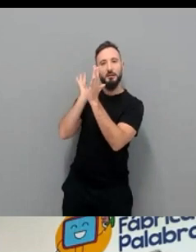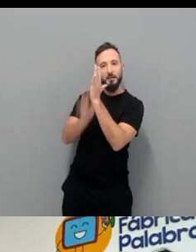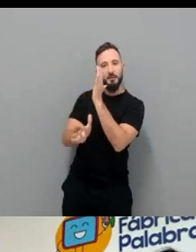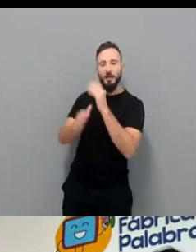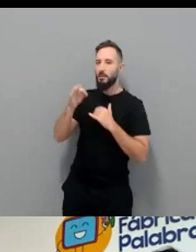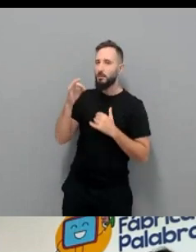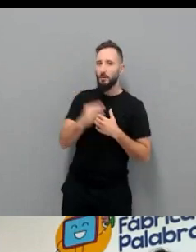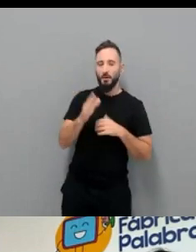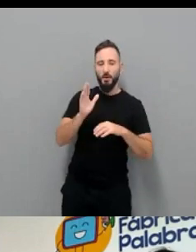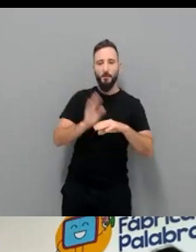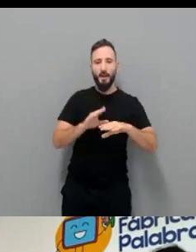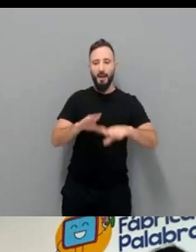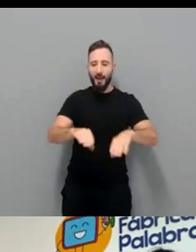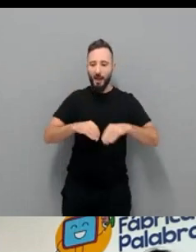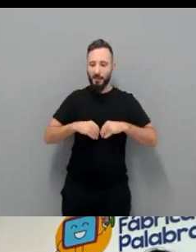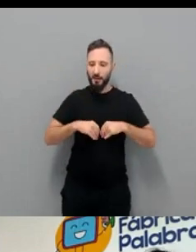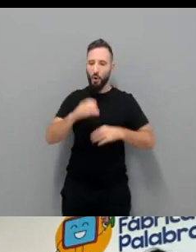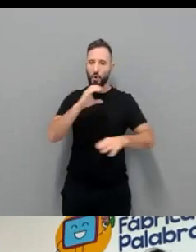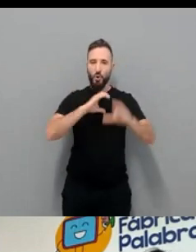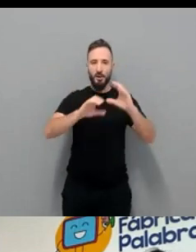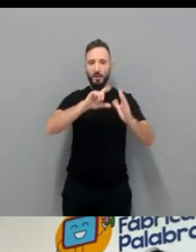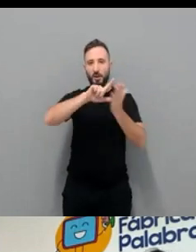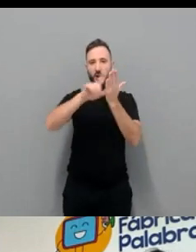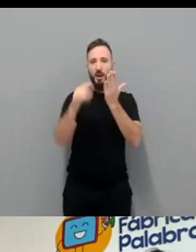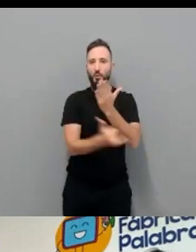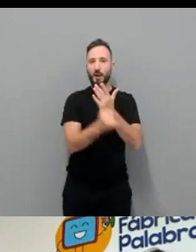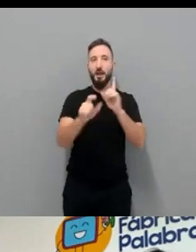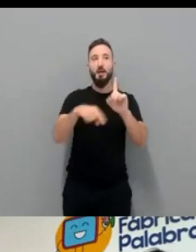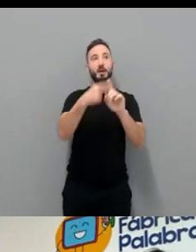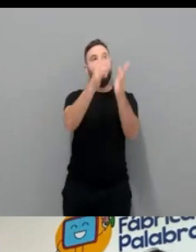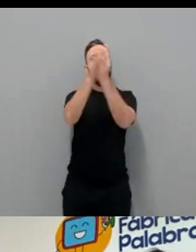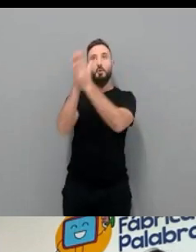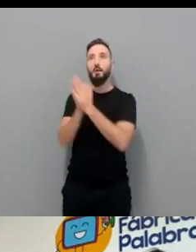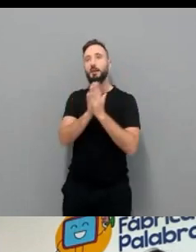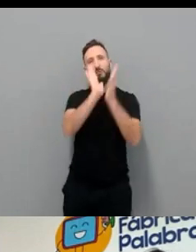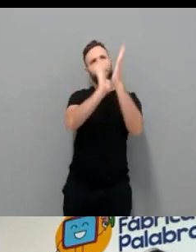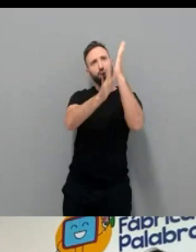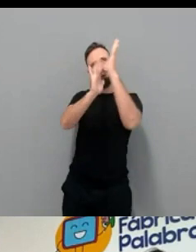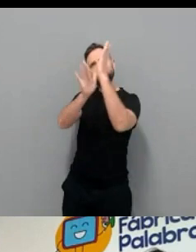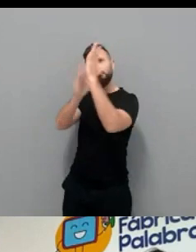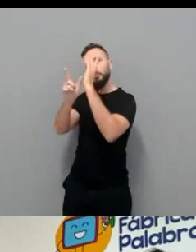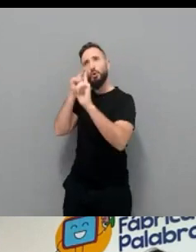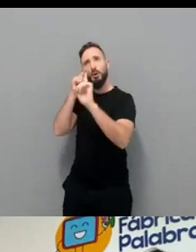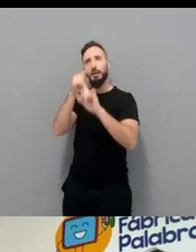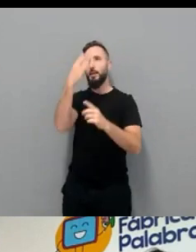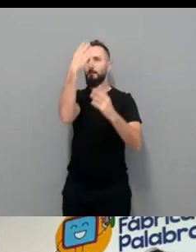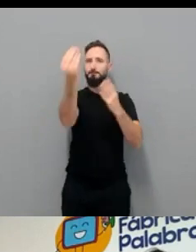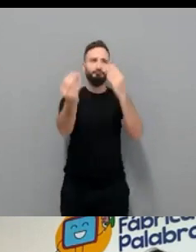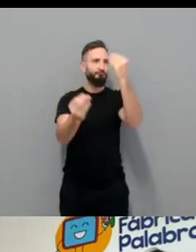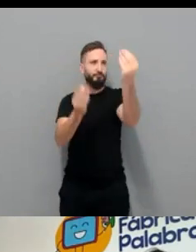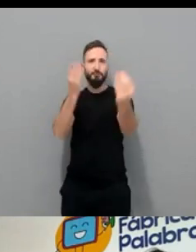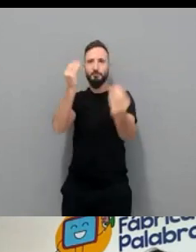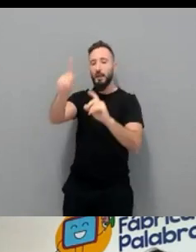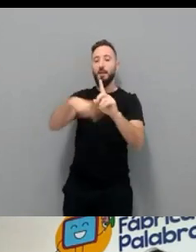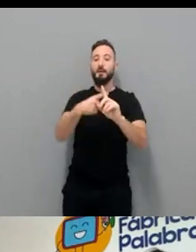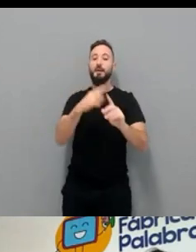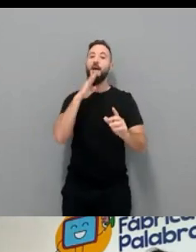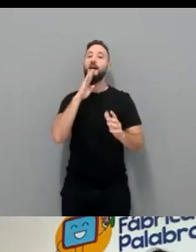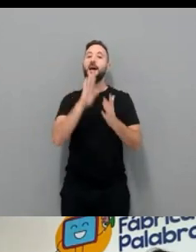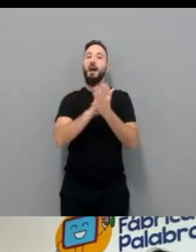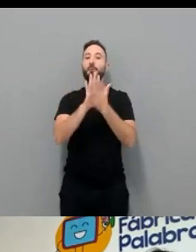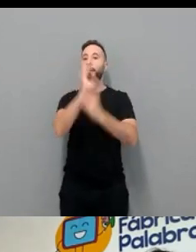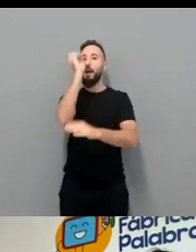cómo se adquiere la comunicación y el lenguaje y explicárselo al resto de compañeros para que lo entiendan. Y explicar pues un poco la frase que decía en la